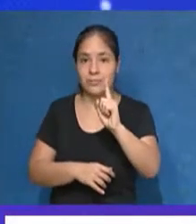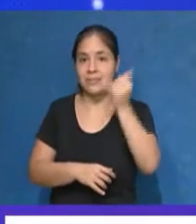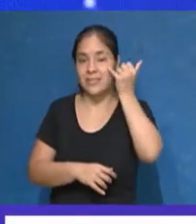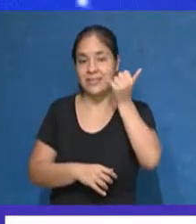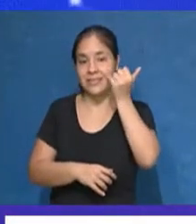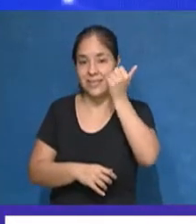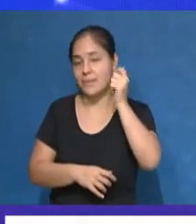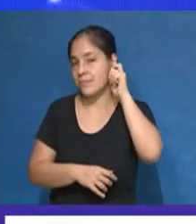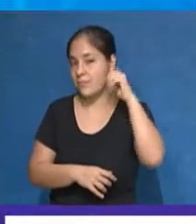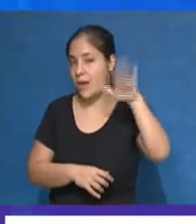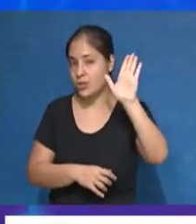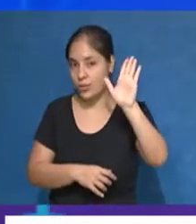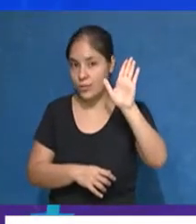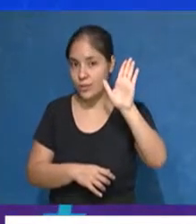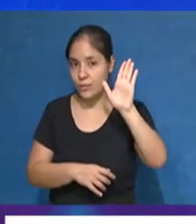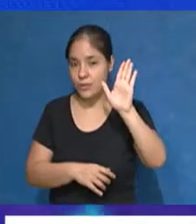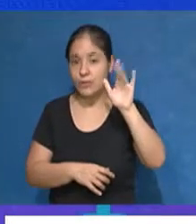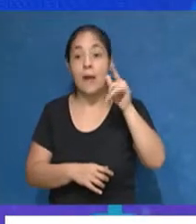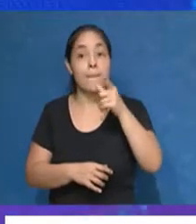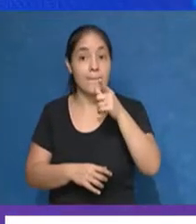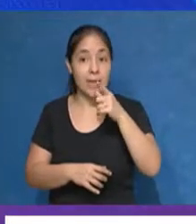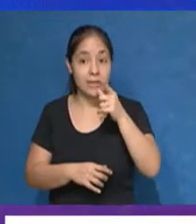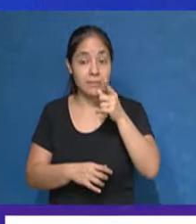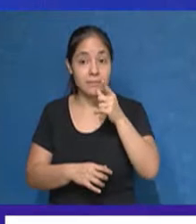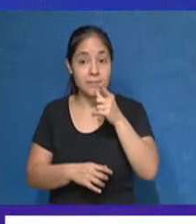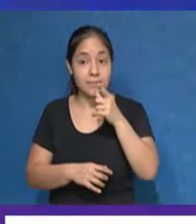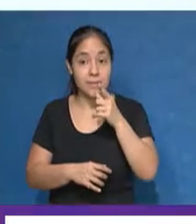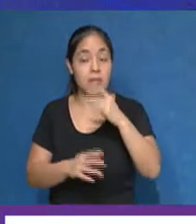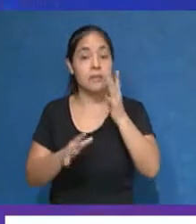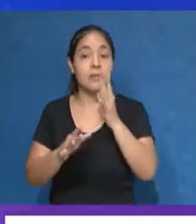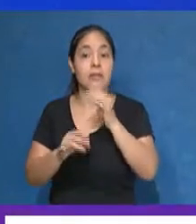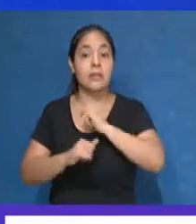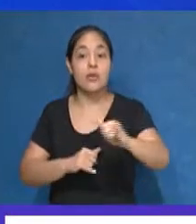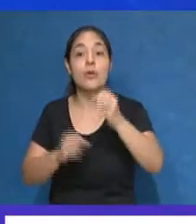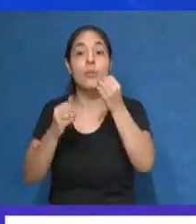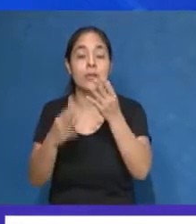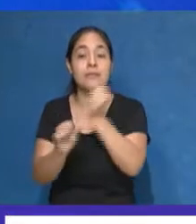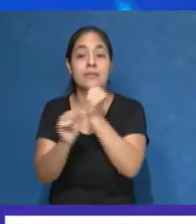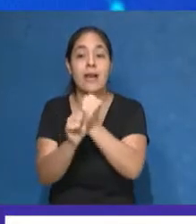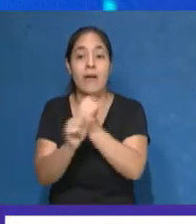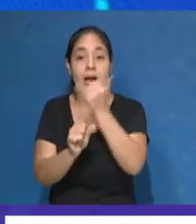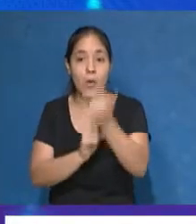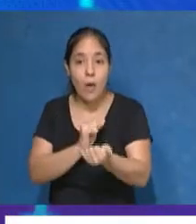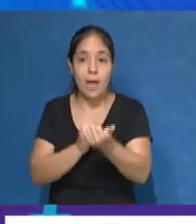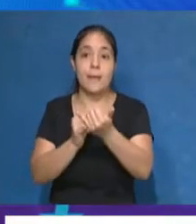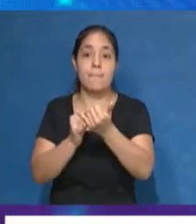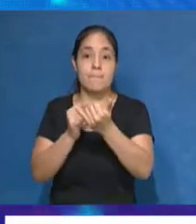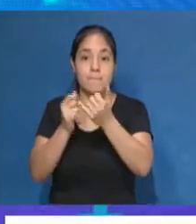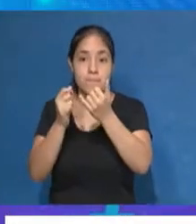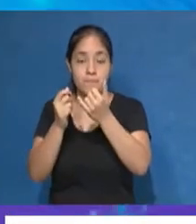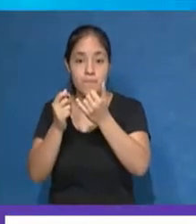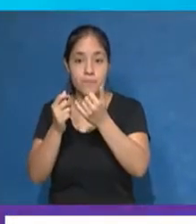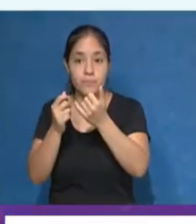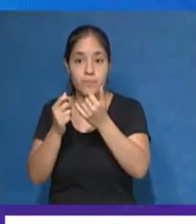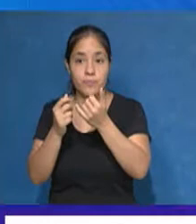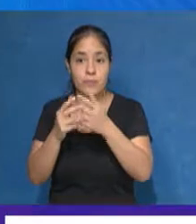edad y ha llegado a la certeza de la denuncia a través de un trabajo que ha realizado, una elaboración que ha realizado junto